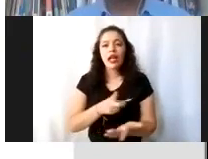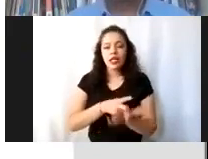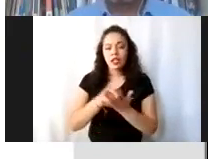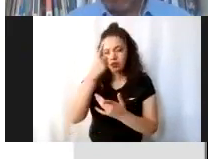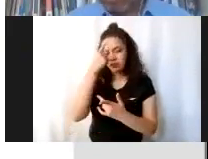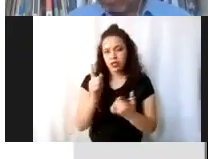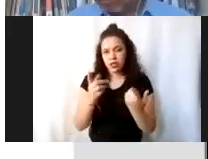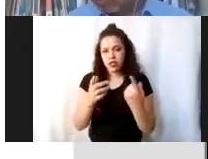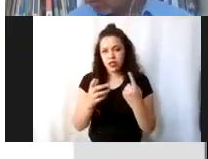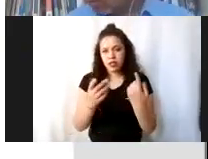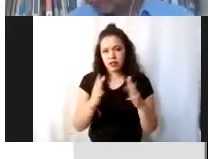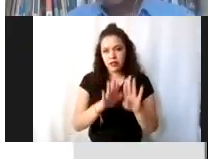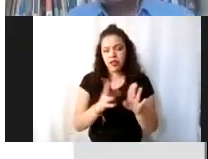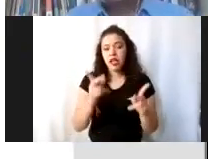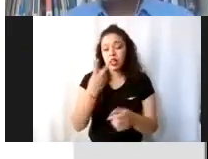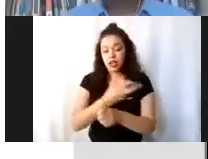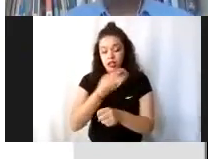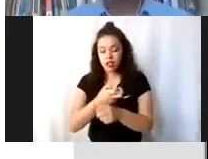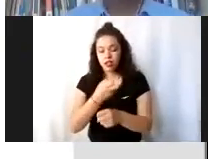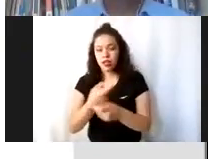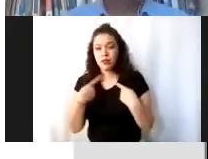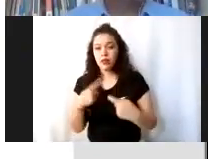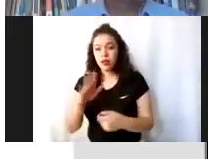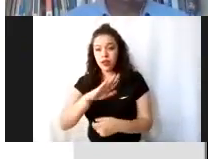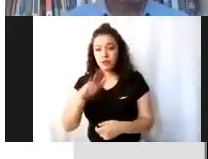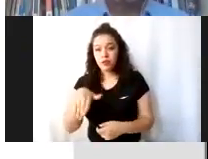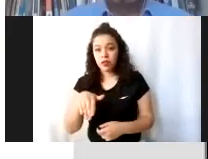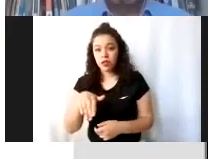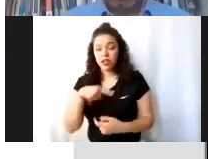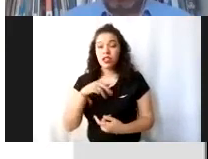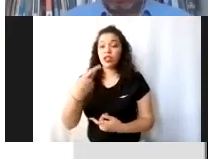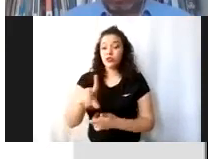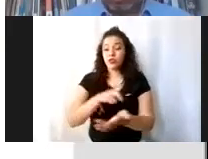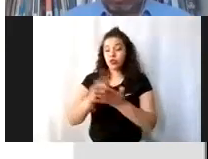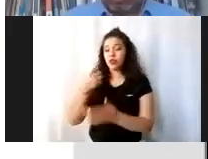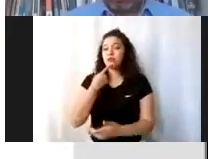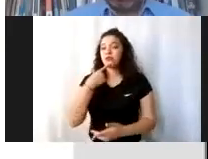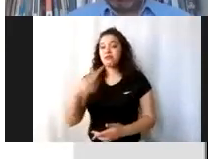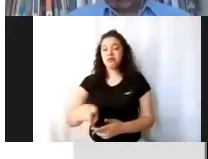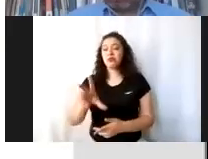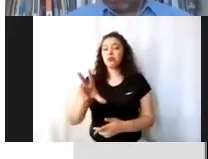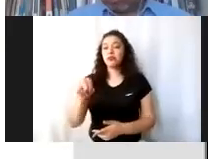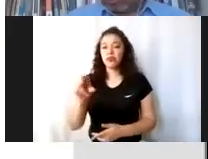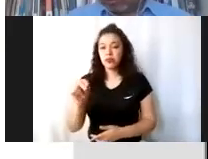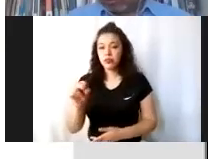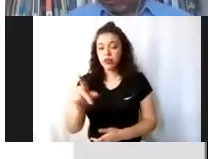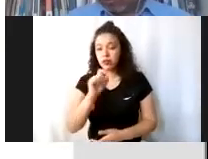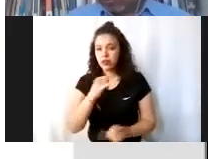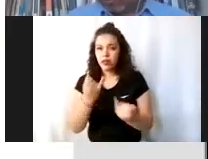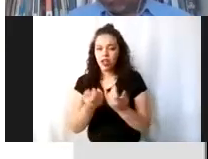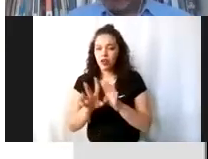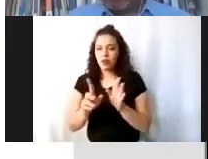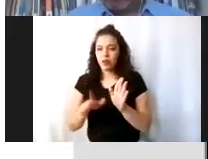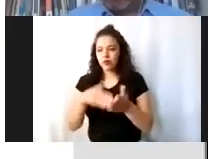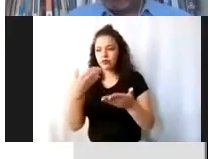segunda, cuando una persona fallece, él ya no va a reclamar ninguno de sus derechos. Entonces, ahí sí también tenemos la otra parte legal, que eso